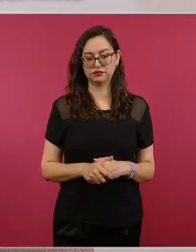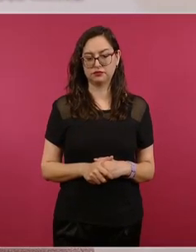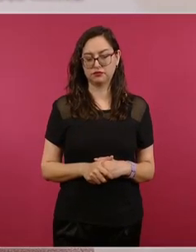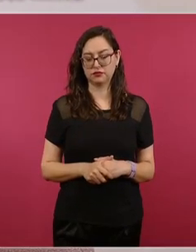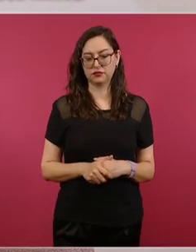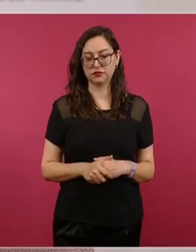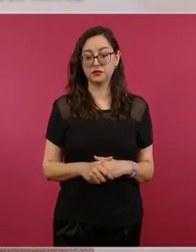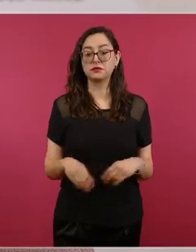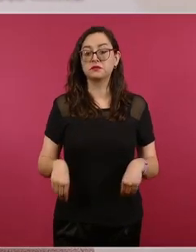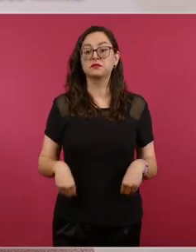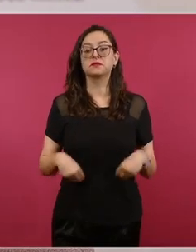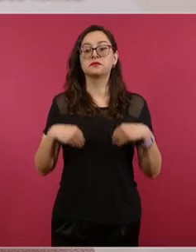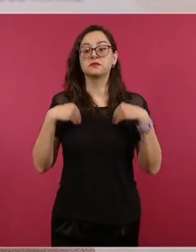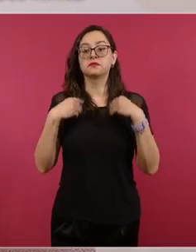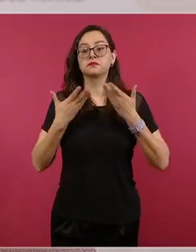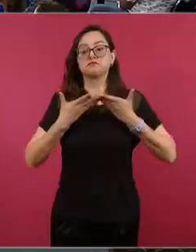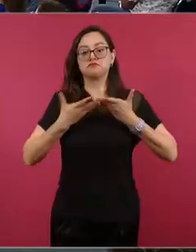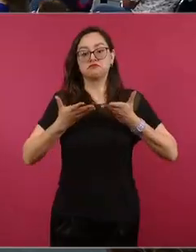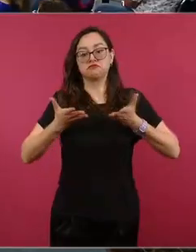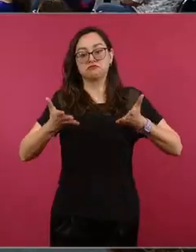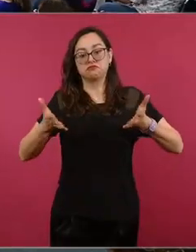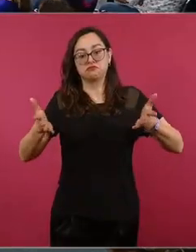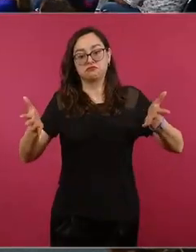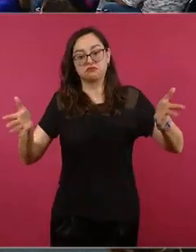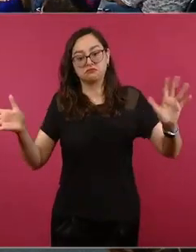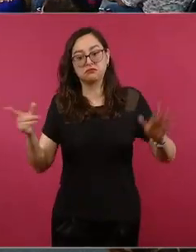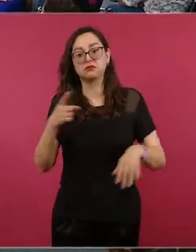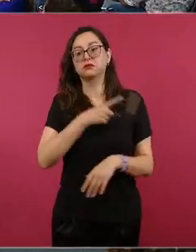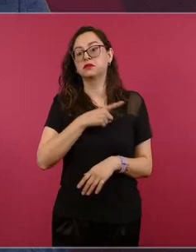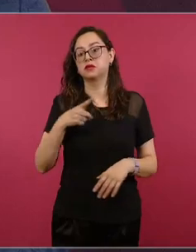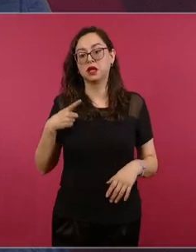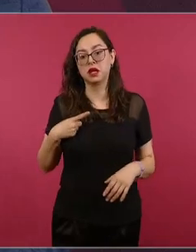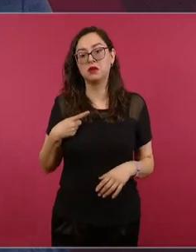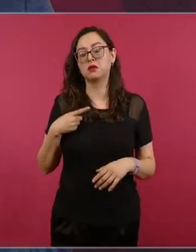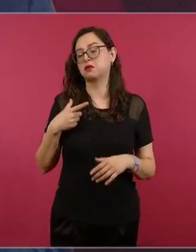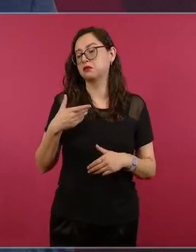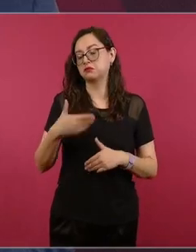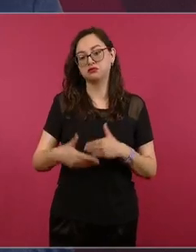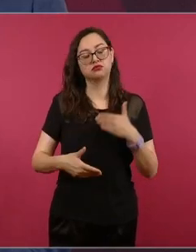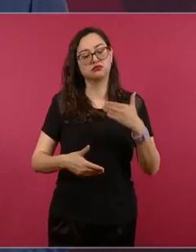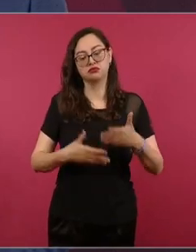la vida pública tiene que ser cada vez más pública